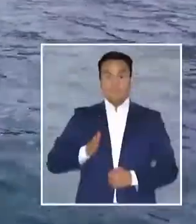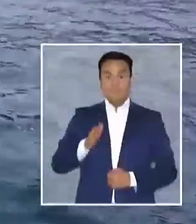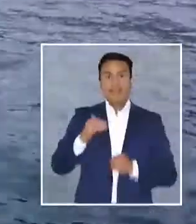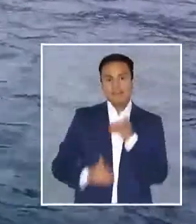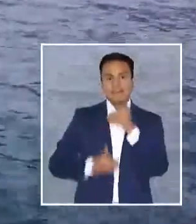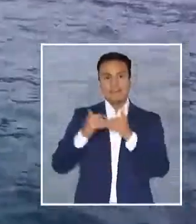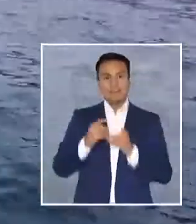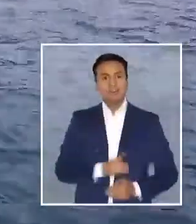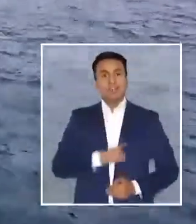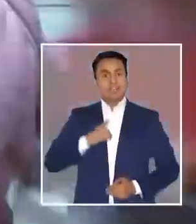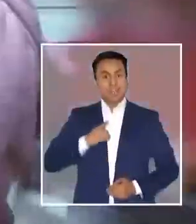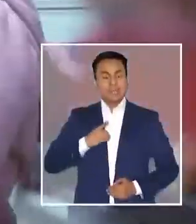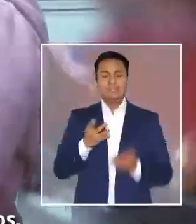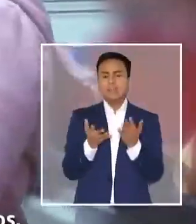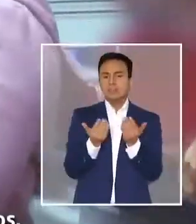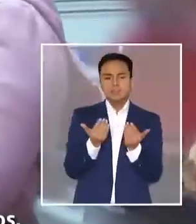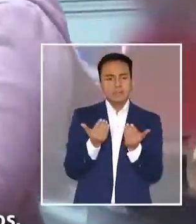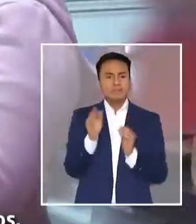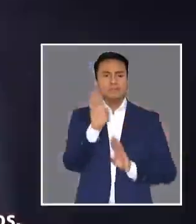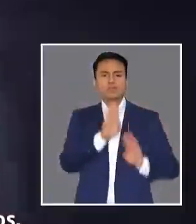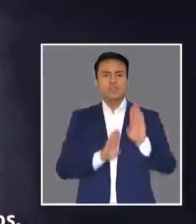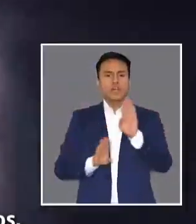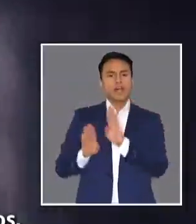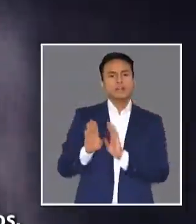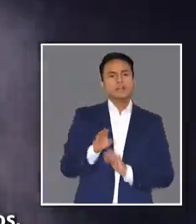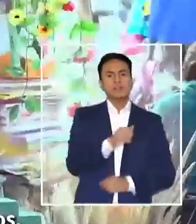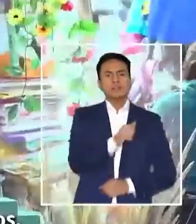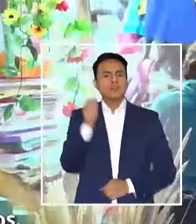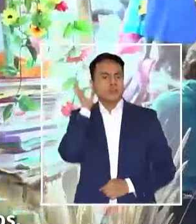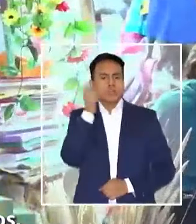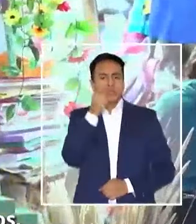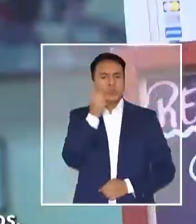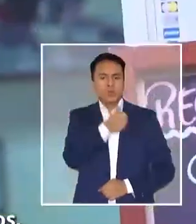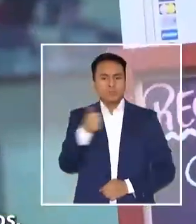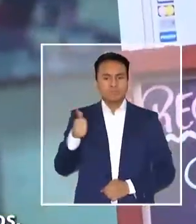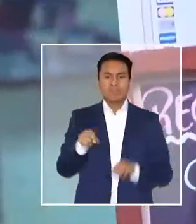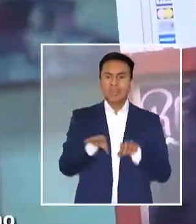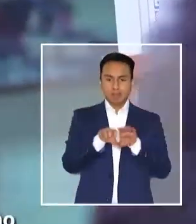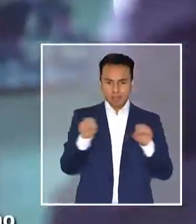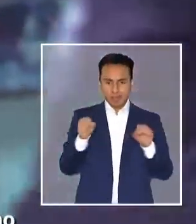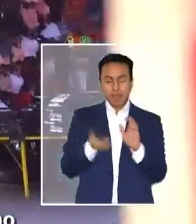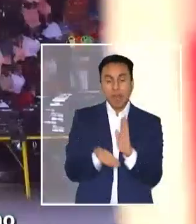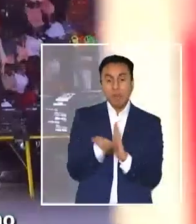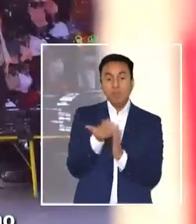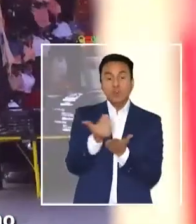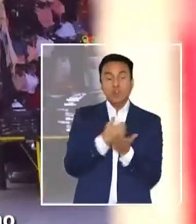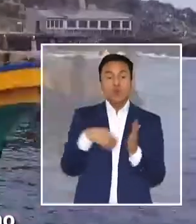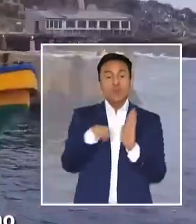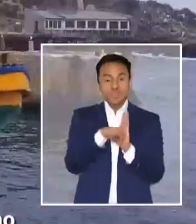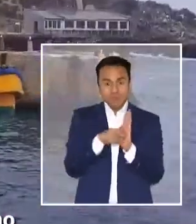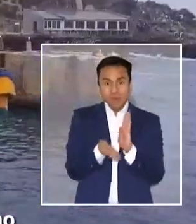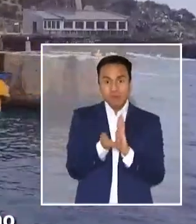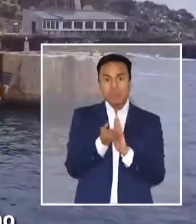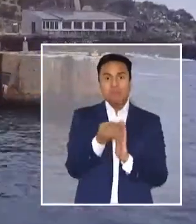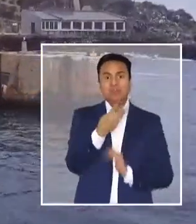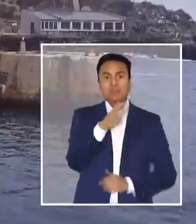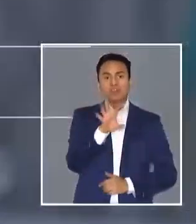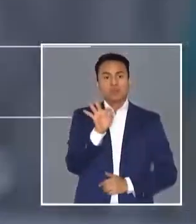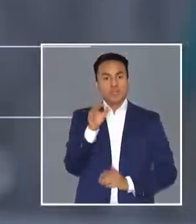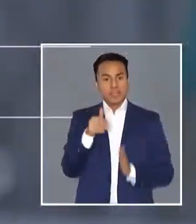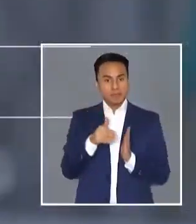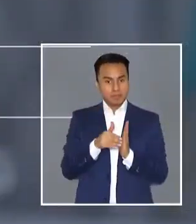Para seguir avanzando en dignidad, necesitamos cuidarnos entre todas y todos. Acordamos el aumento del sueldo mínimo